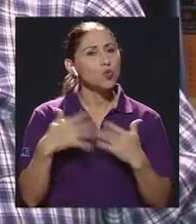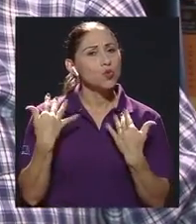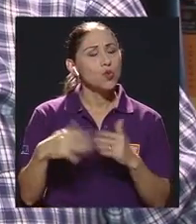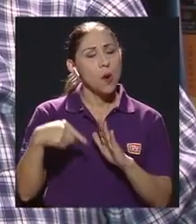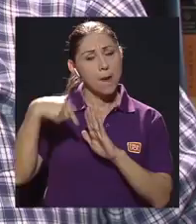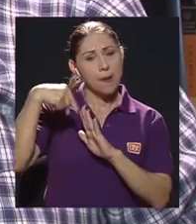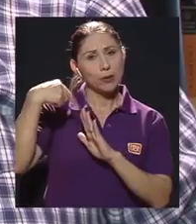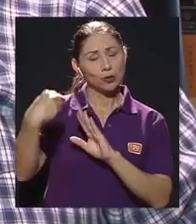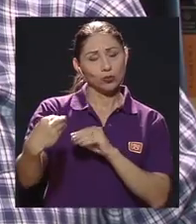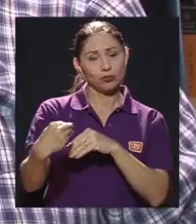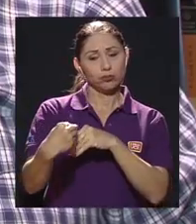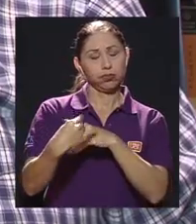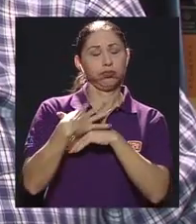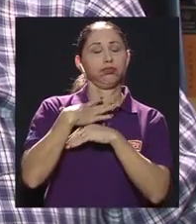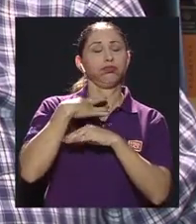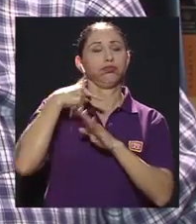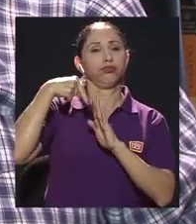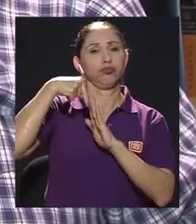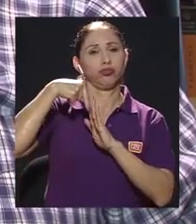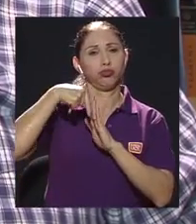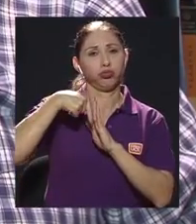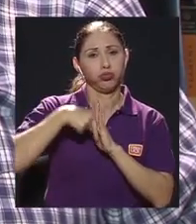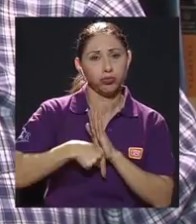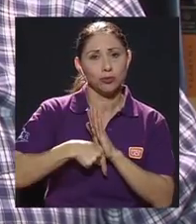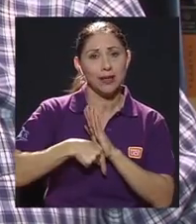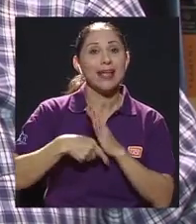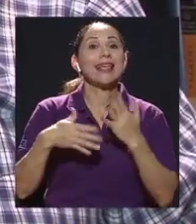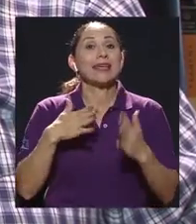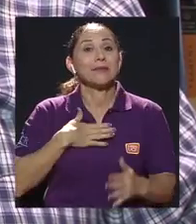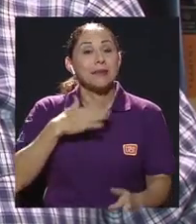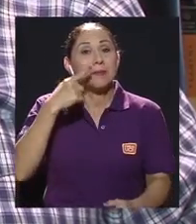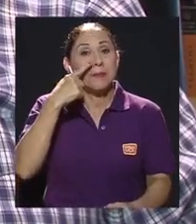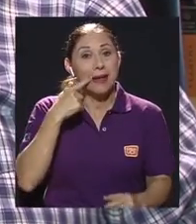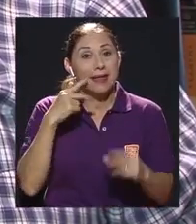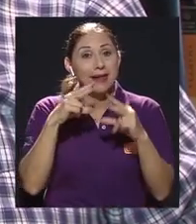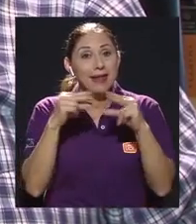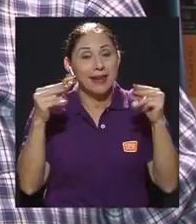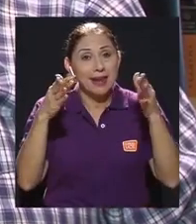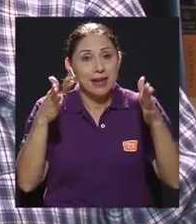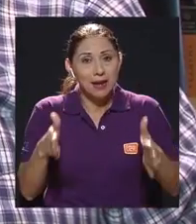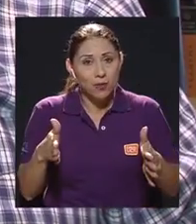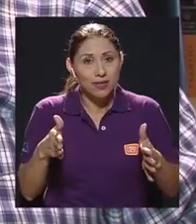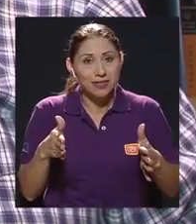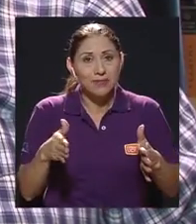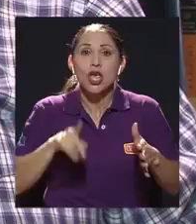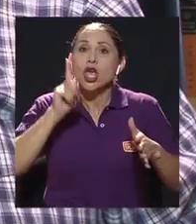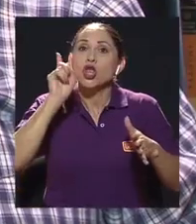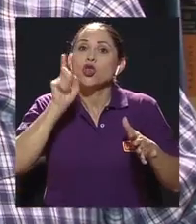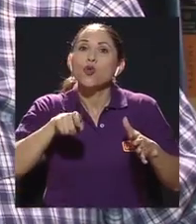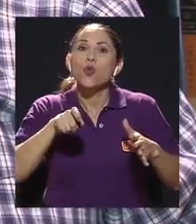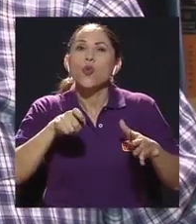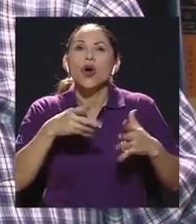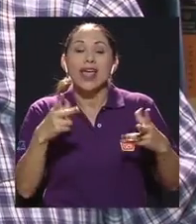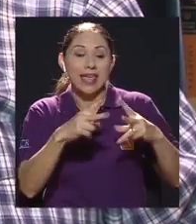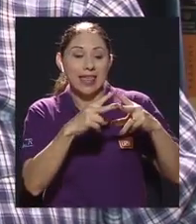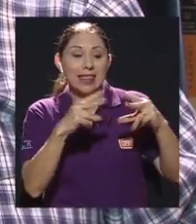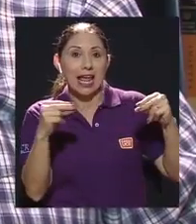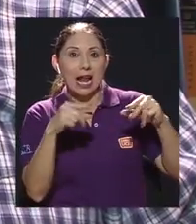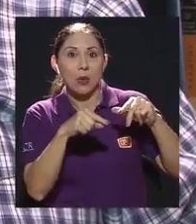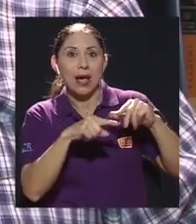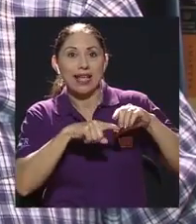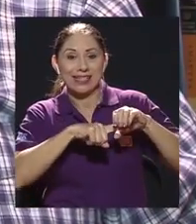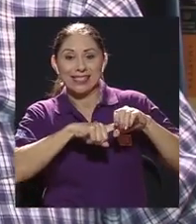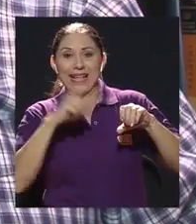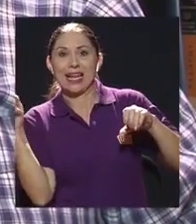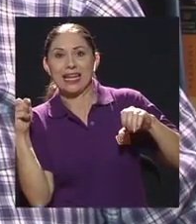profundamente el hecho de que mi padre era nicaragüense y tuvo que salir de Nicaragua perseguido por Somoza, porque